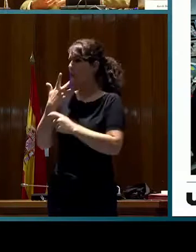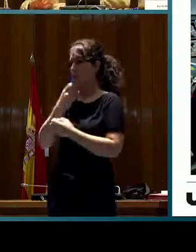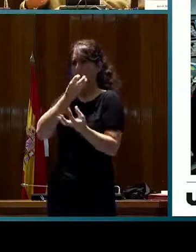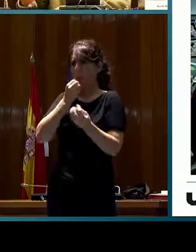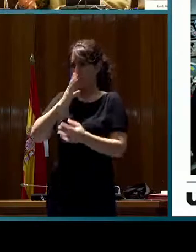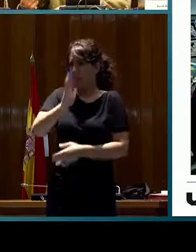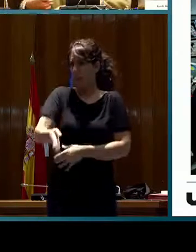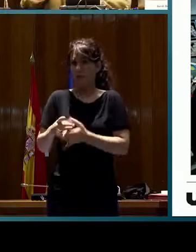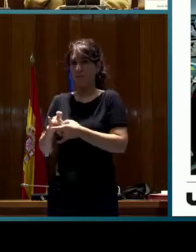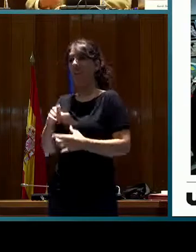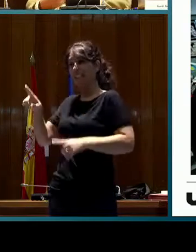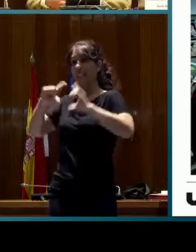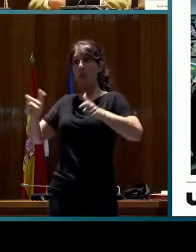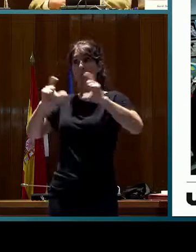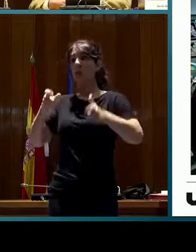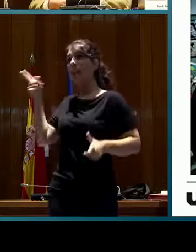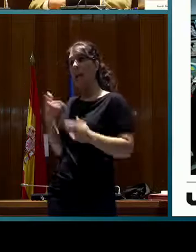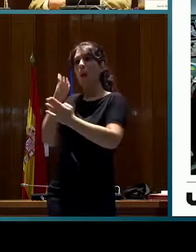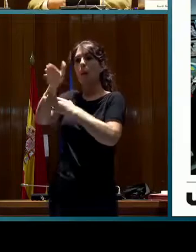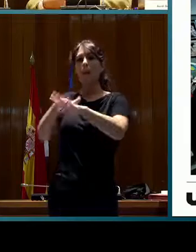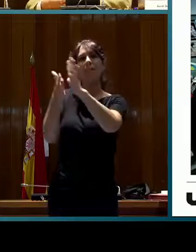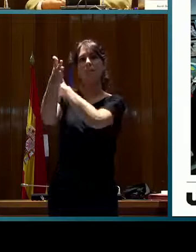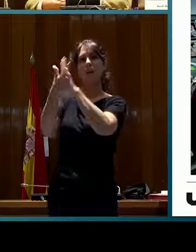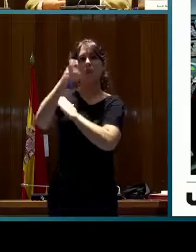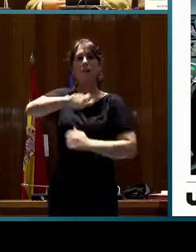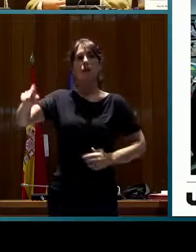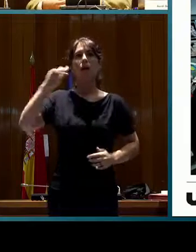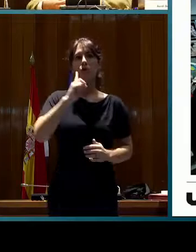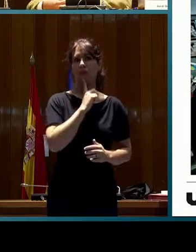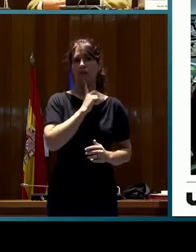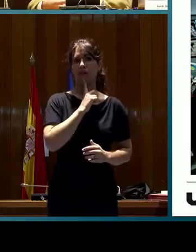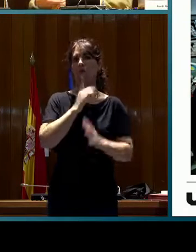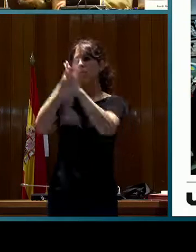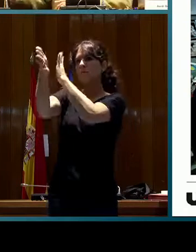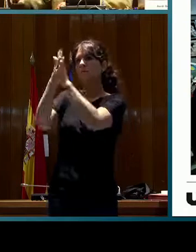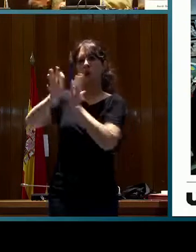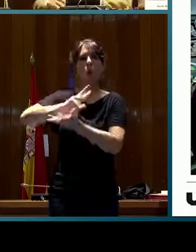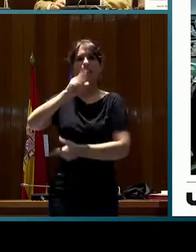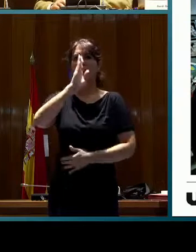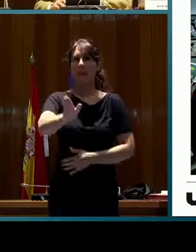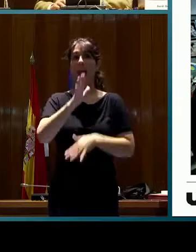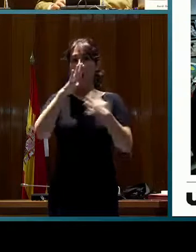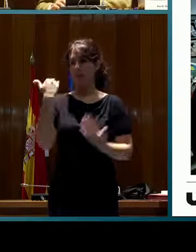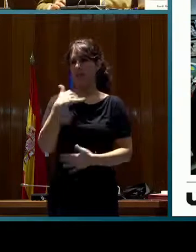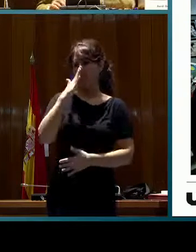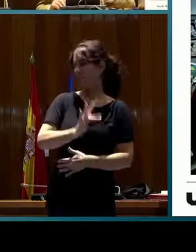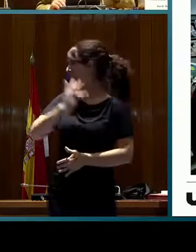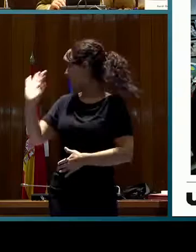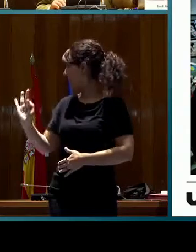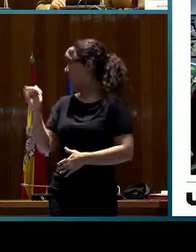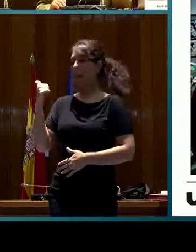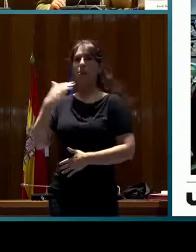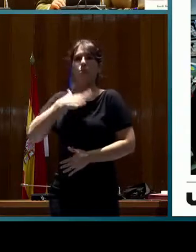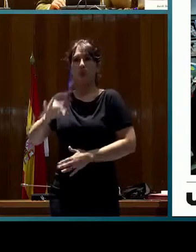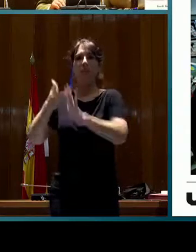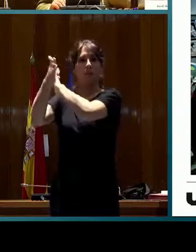en las cuales Guillem Carles explica a personas sordas, explica las noticias. Le cedo la palabra a Guillem Carles para